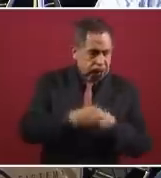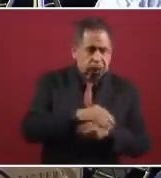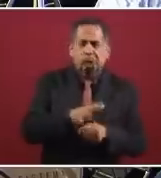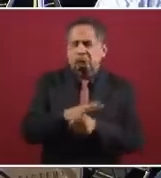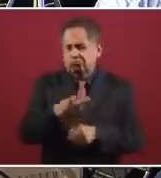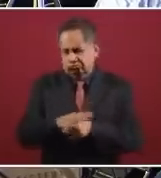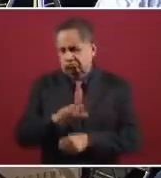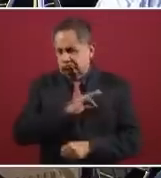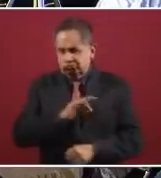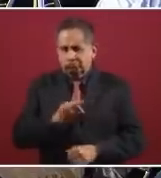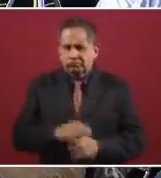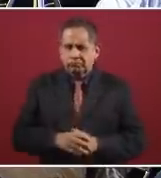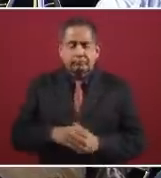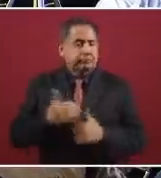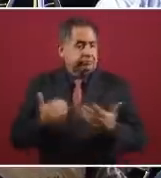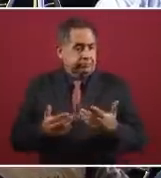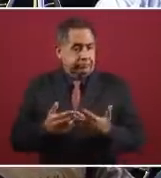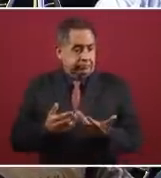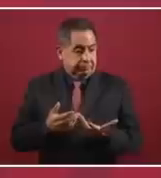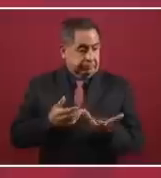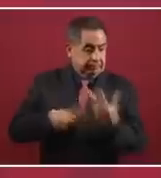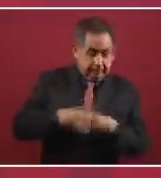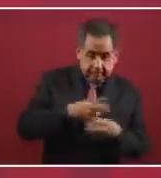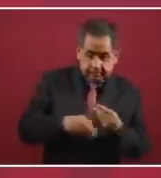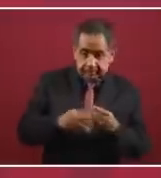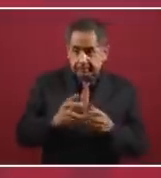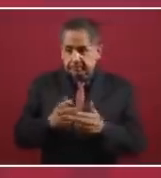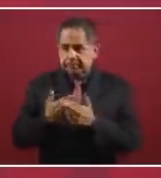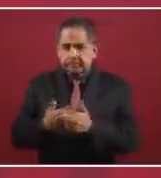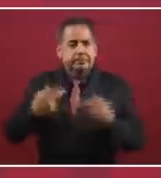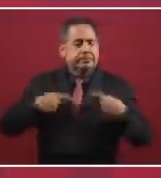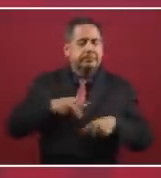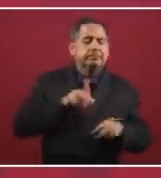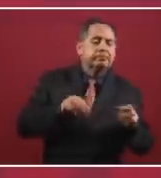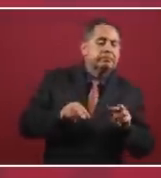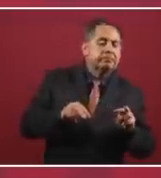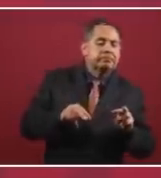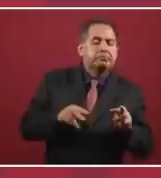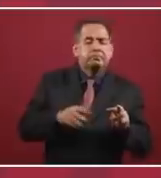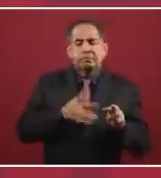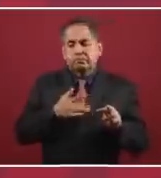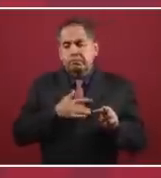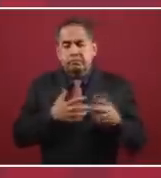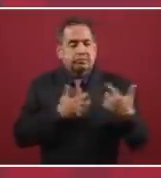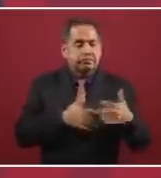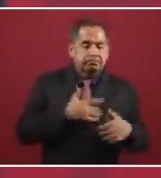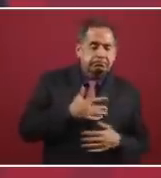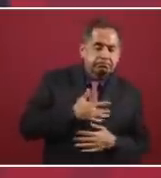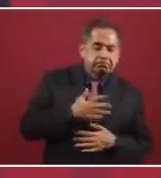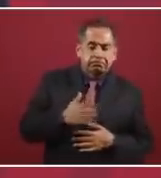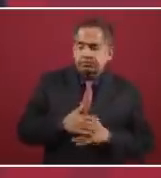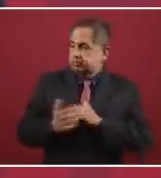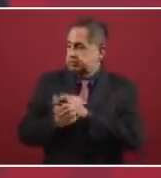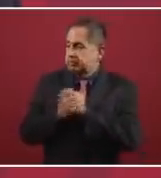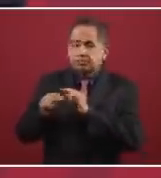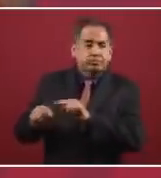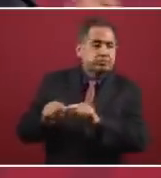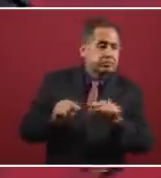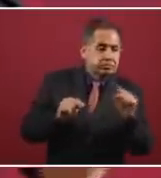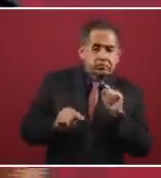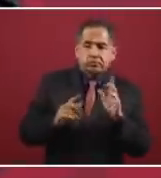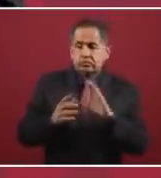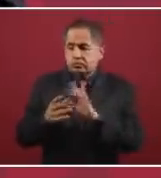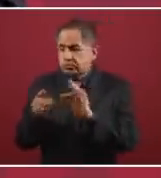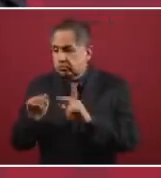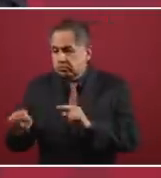proyectos ahí están. Y ya una vez que esto se genere, ya el inversionista empezará a sentir, perdón, el empresario que tiene demanda en tal producto, que tiene